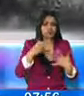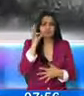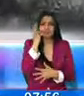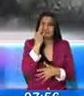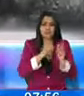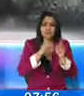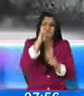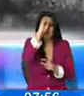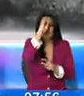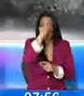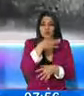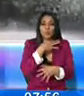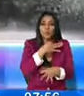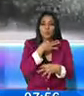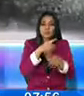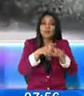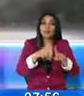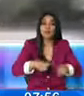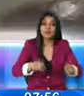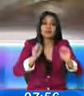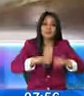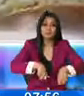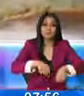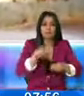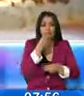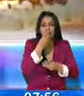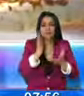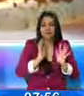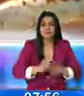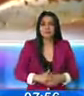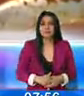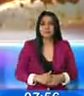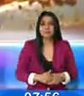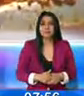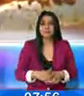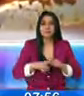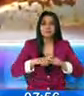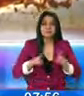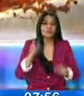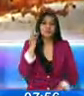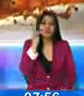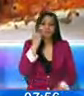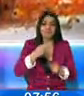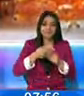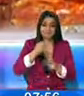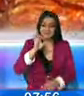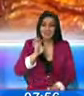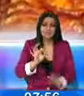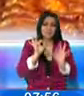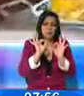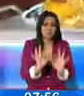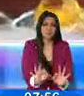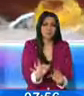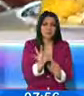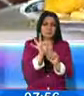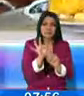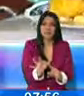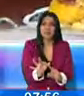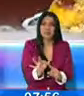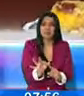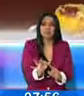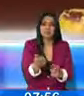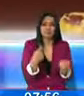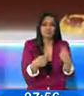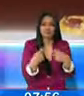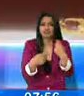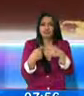y diferentes son las recetas que se consiguen con ella. Pero Doña Teresita encontró el toque especial que le ha permitido